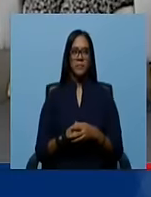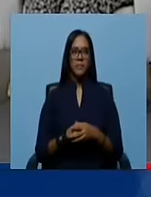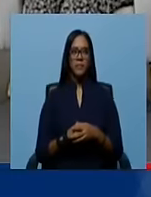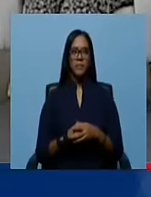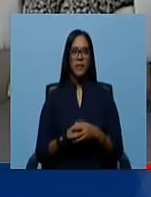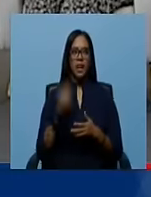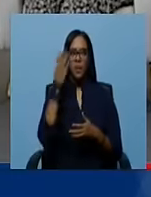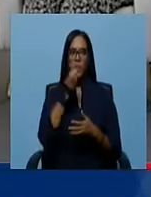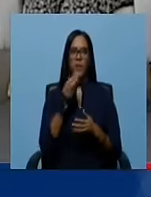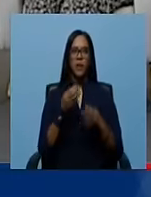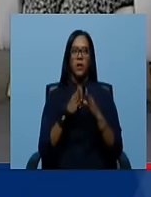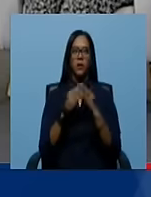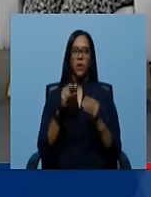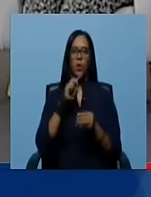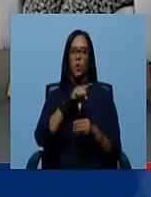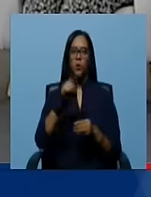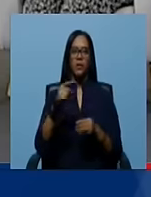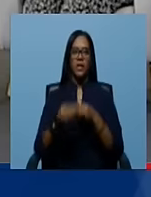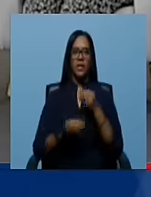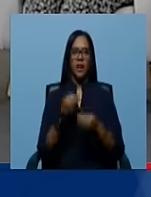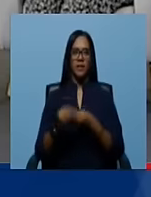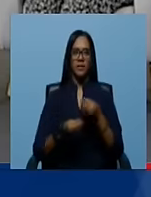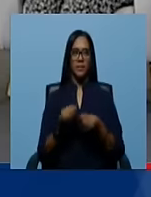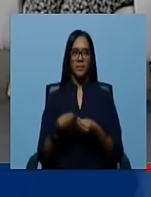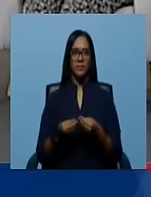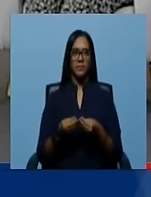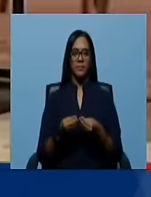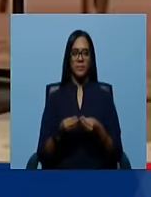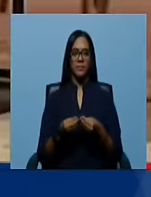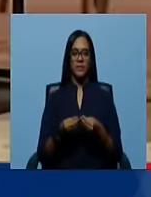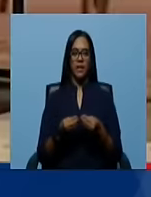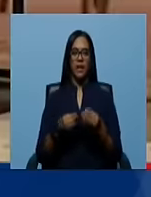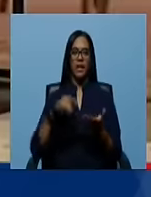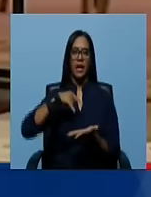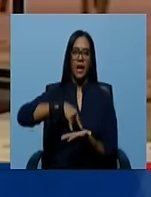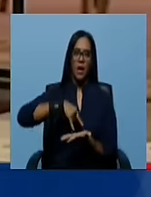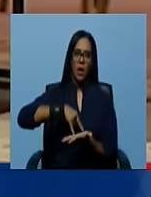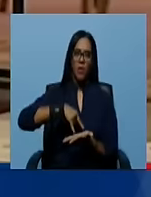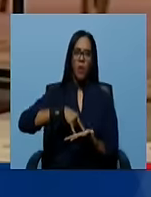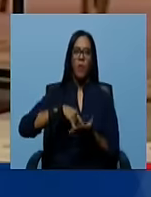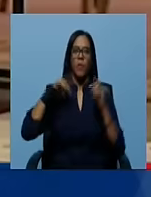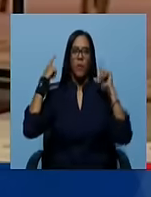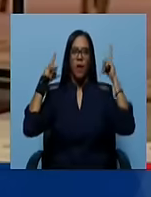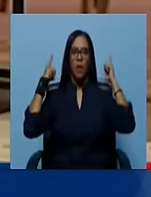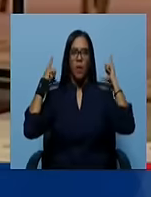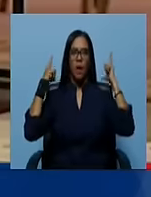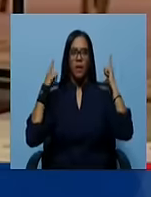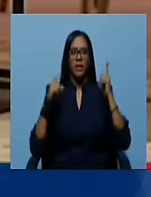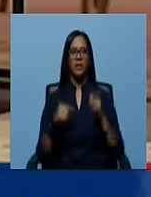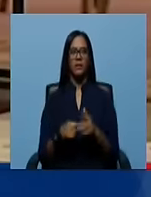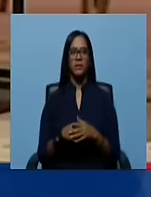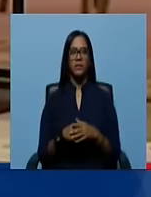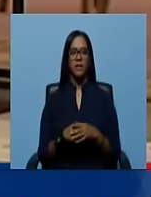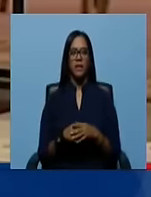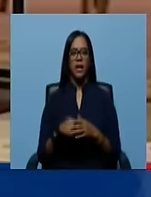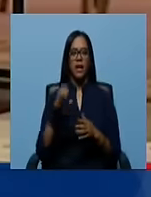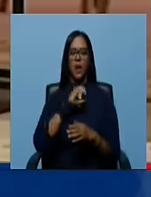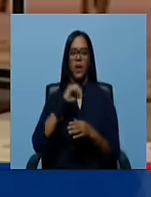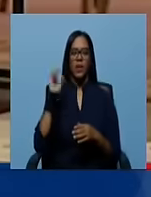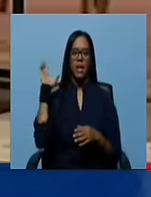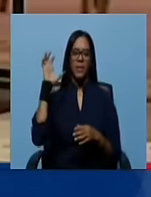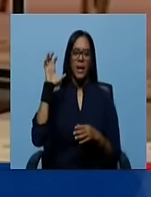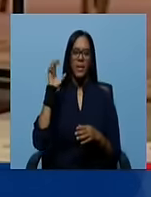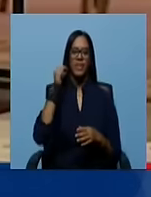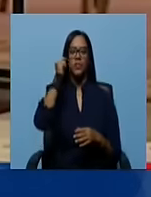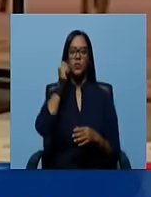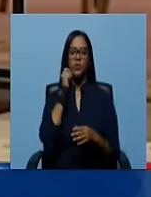Es muy bello todo lo que ustedes hacen en Carabobo, en La Guaira, en el oriente del país, en